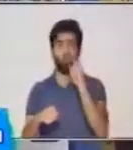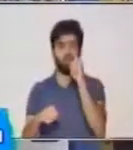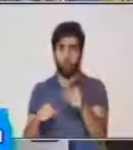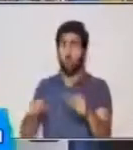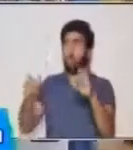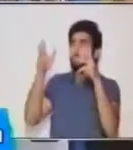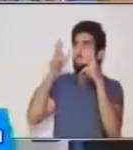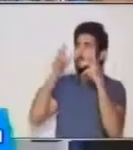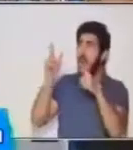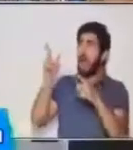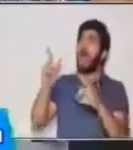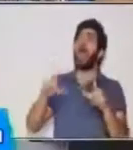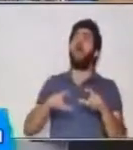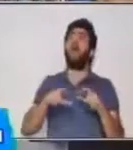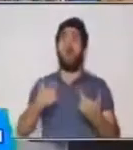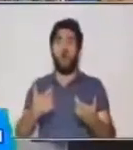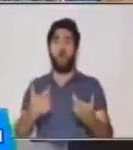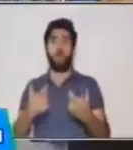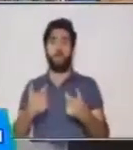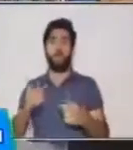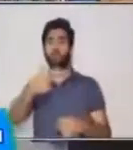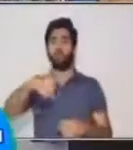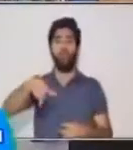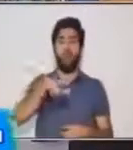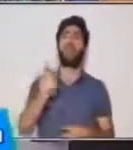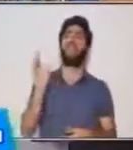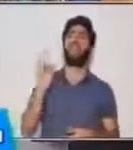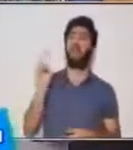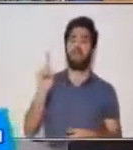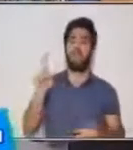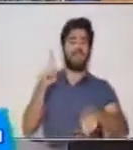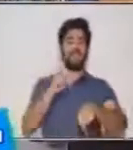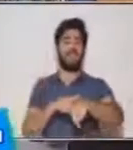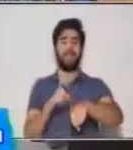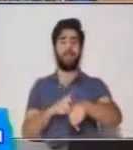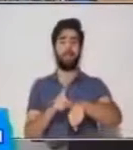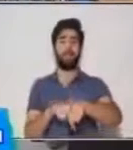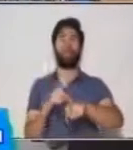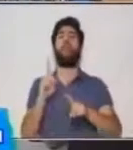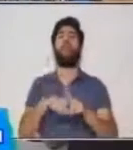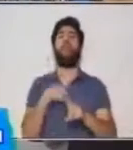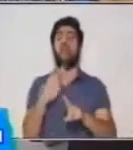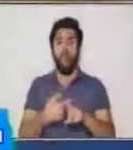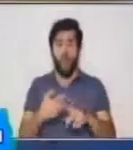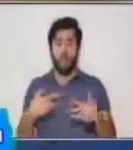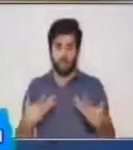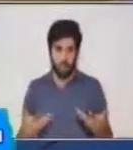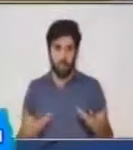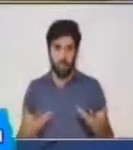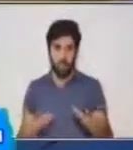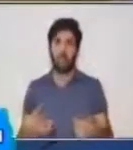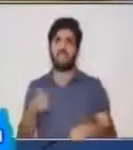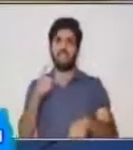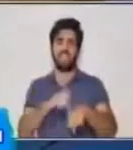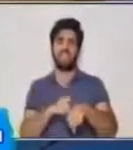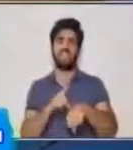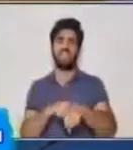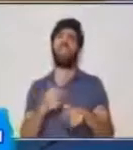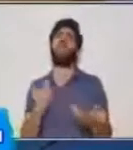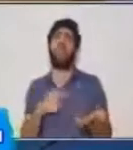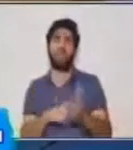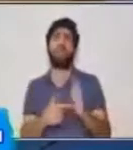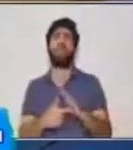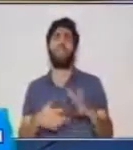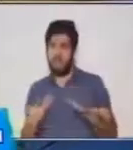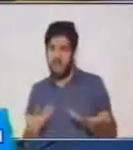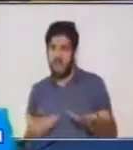momento vas a saber en qué lugar y en qué tiempo está transcurriendo el suceso que te están narrando. ¿Qué tiempos existen? Ahora